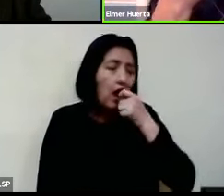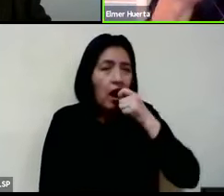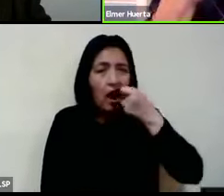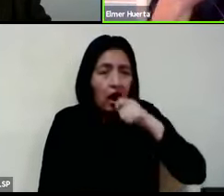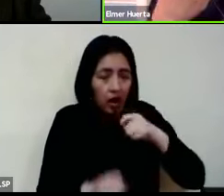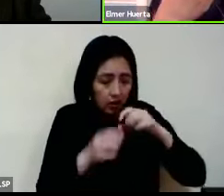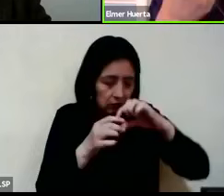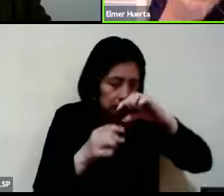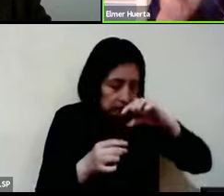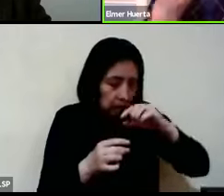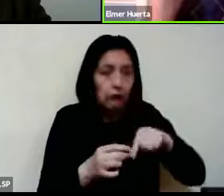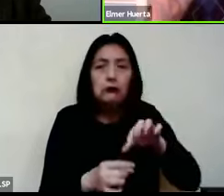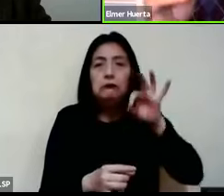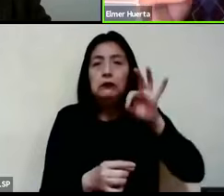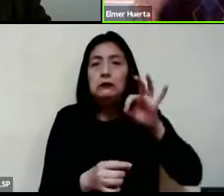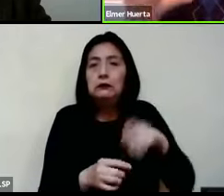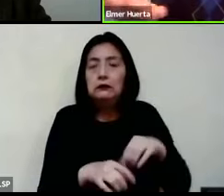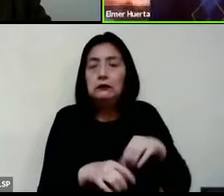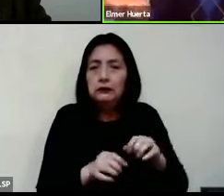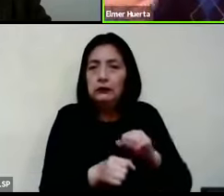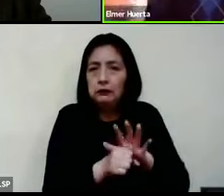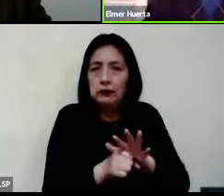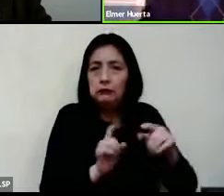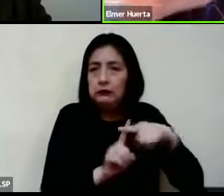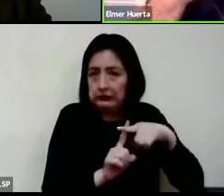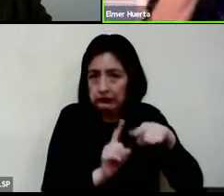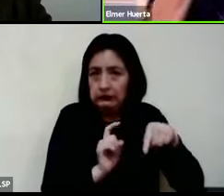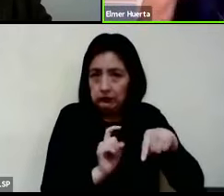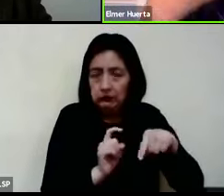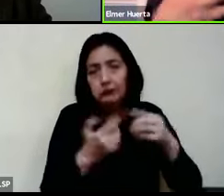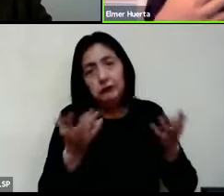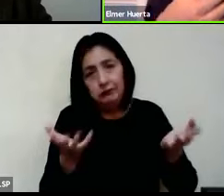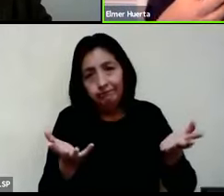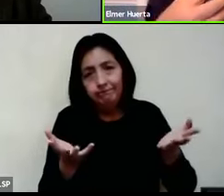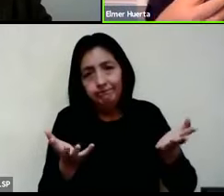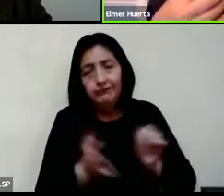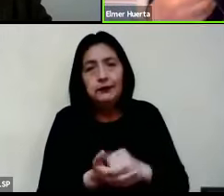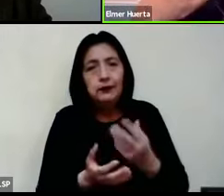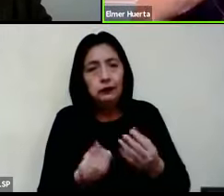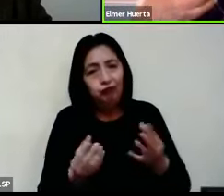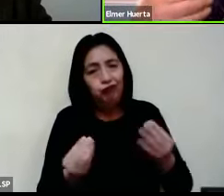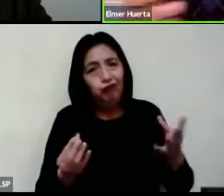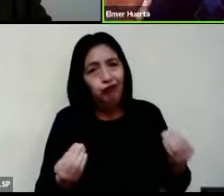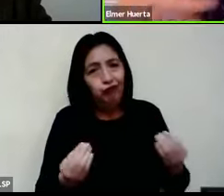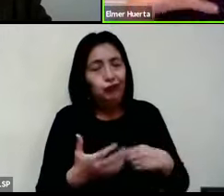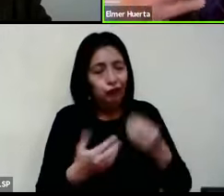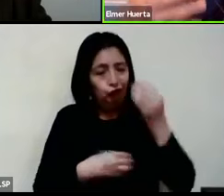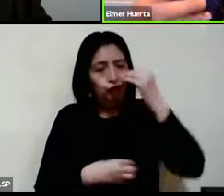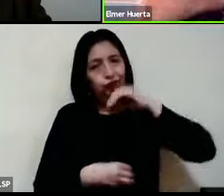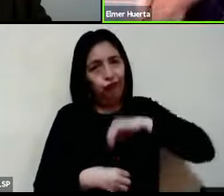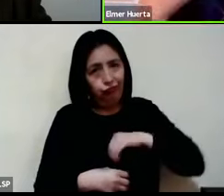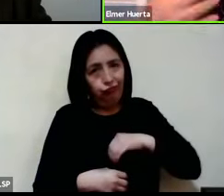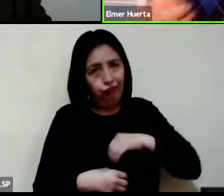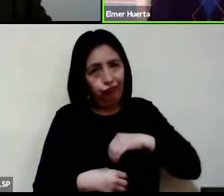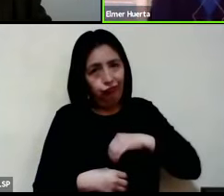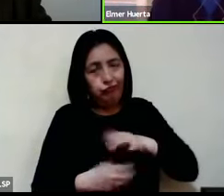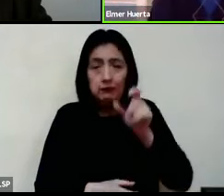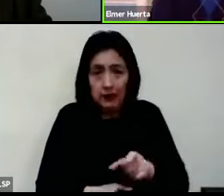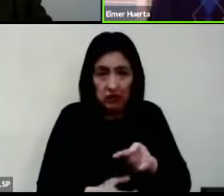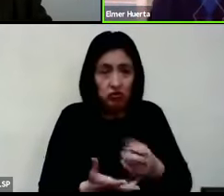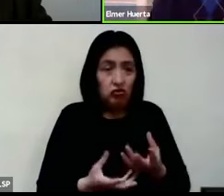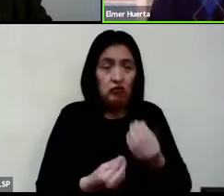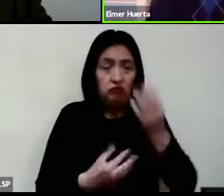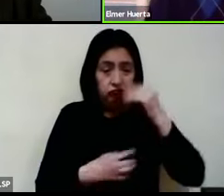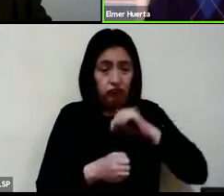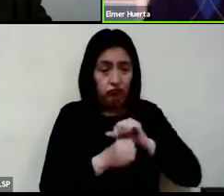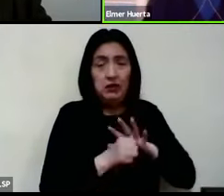que detecta el virus, y sale positiva, ya pues tiene lleno de virus. Entonces, cuando esta persona que está llena de virus